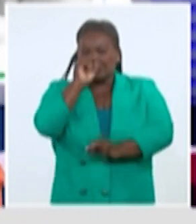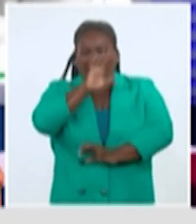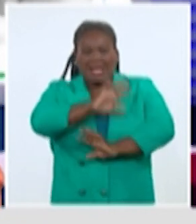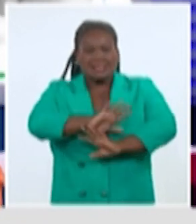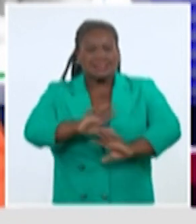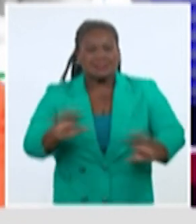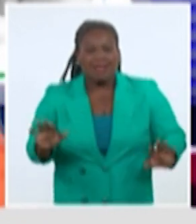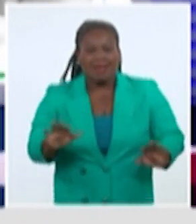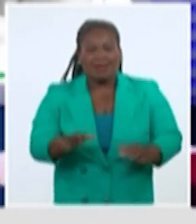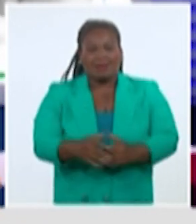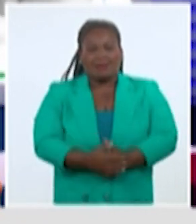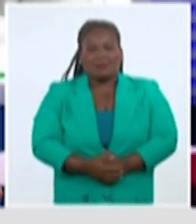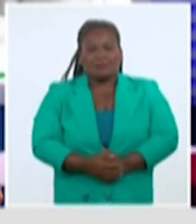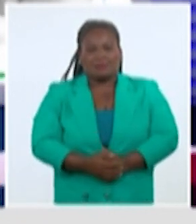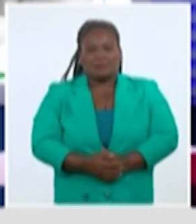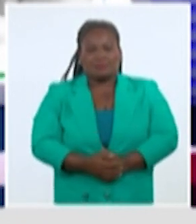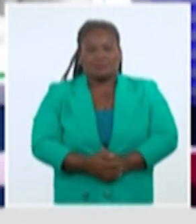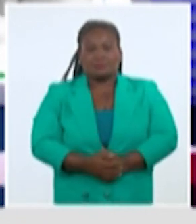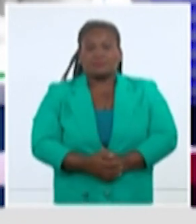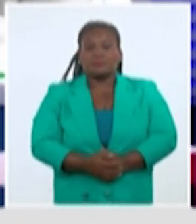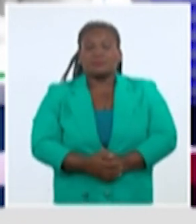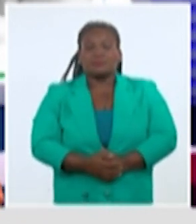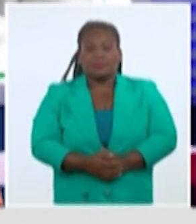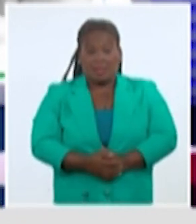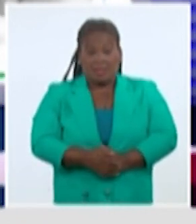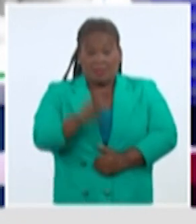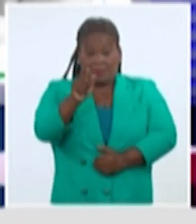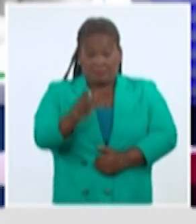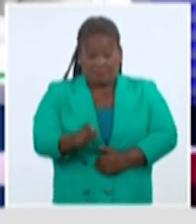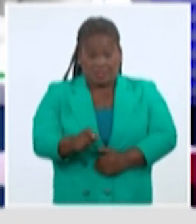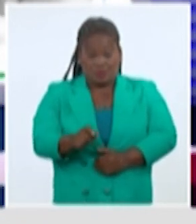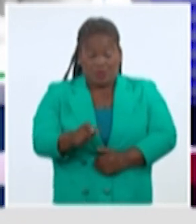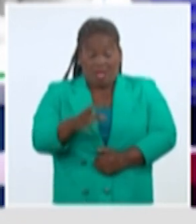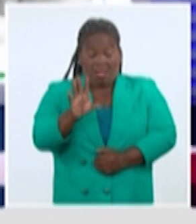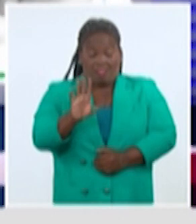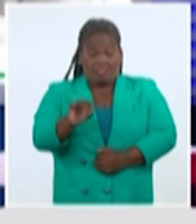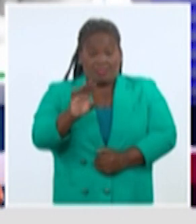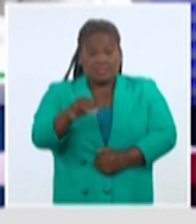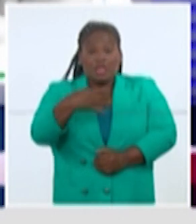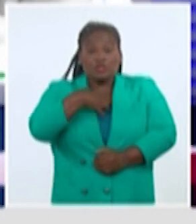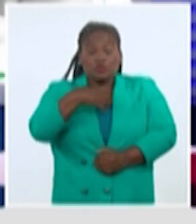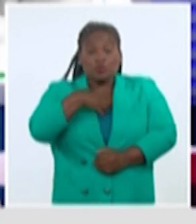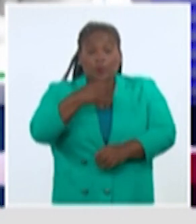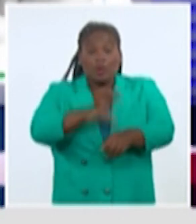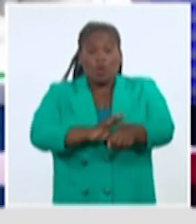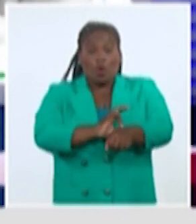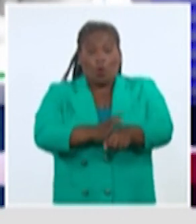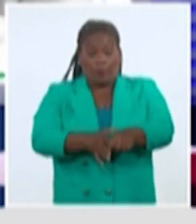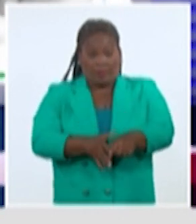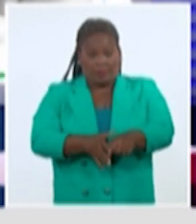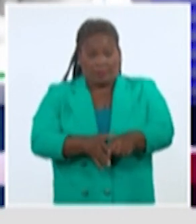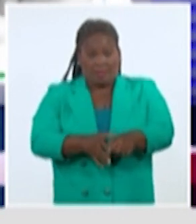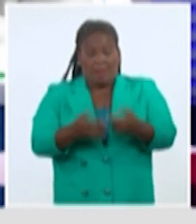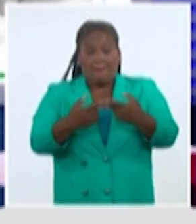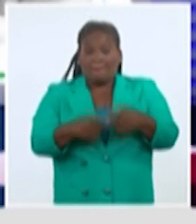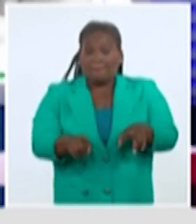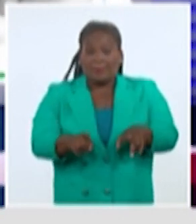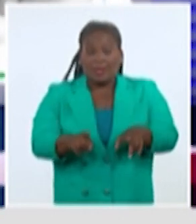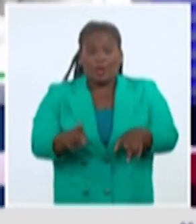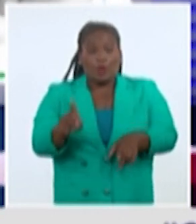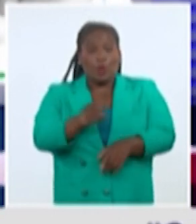este espacio. Para quienes refieren haber padecido la enfermedad de COVID-19, pero no cuentan con una